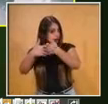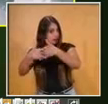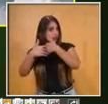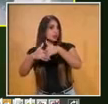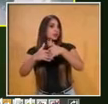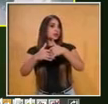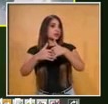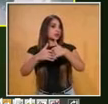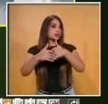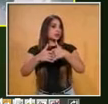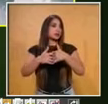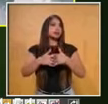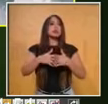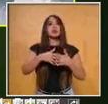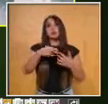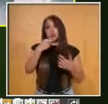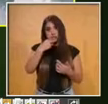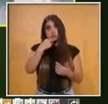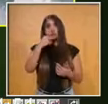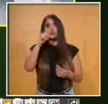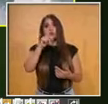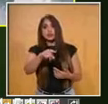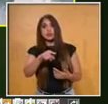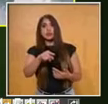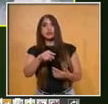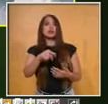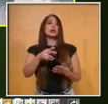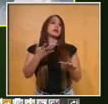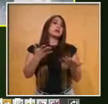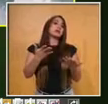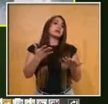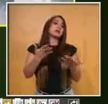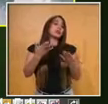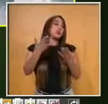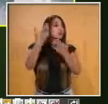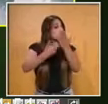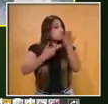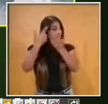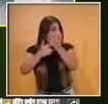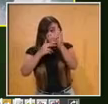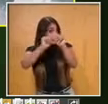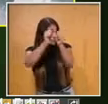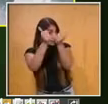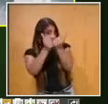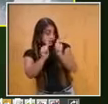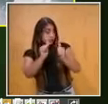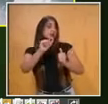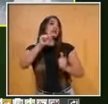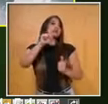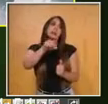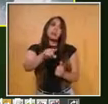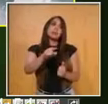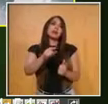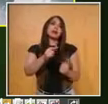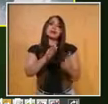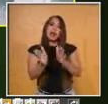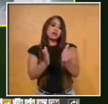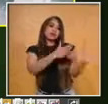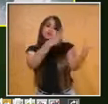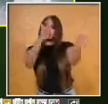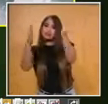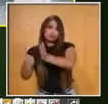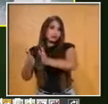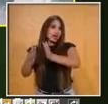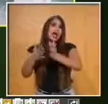Los talleres artesanales fueron desapareciendo, dejando paso a grandes fábricas. Y el